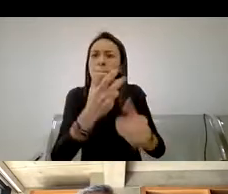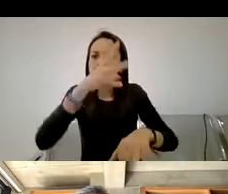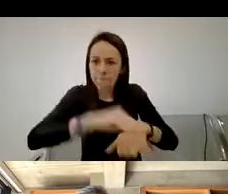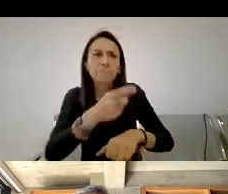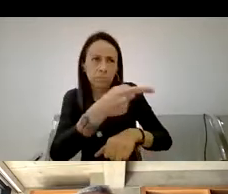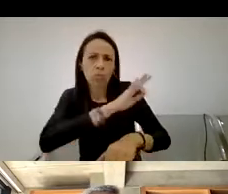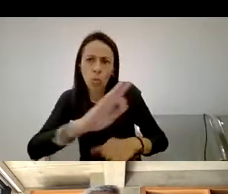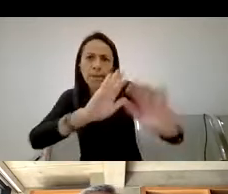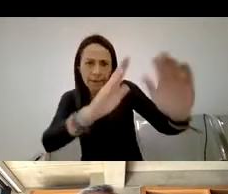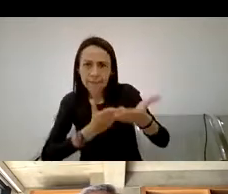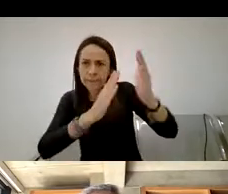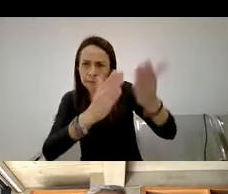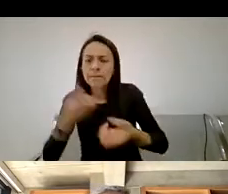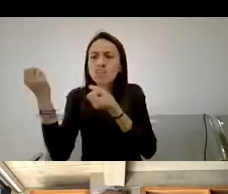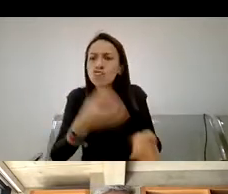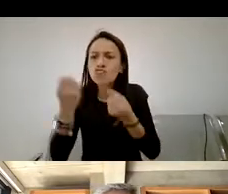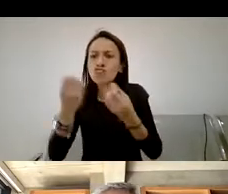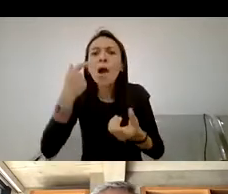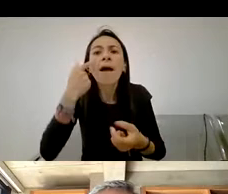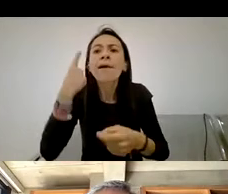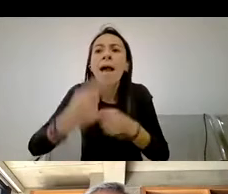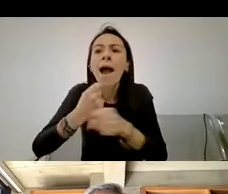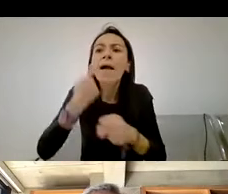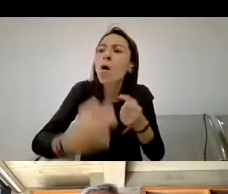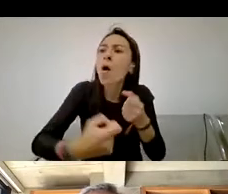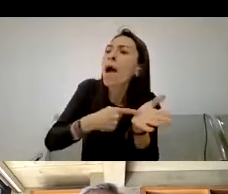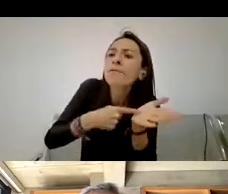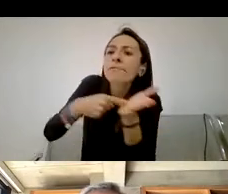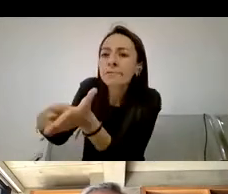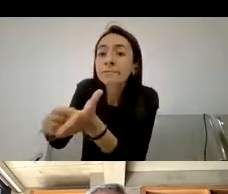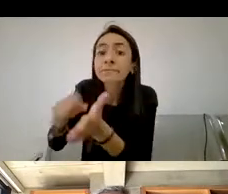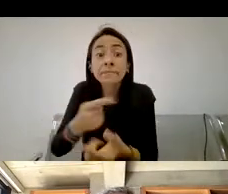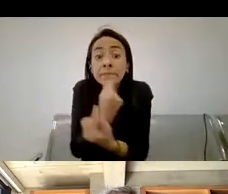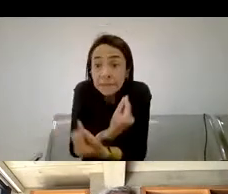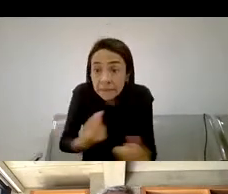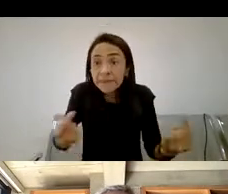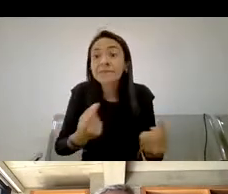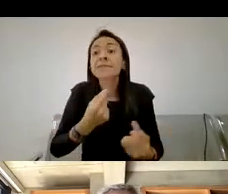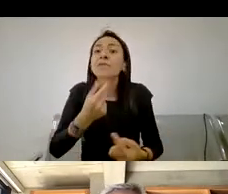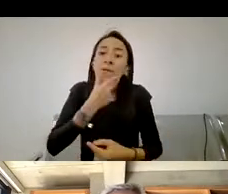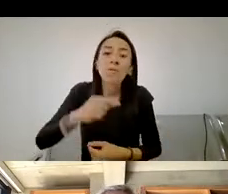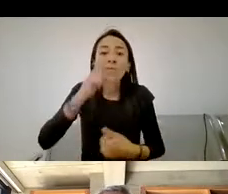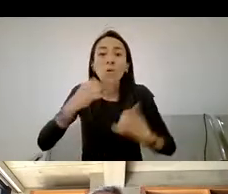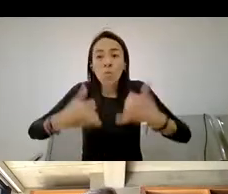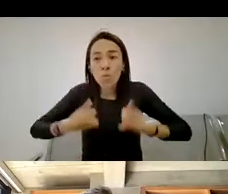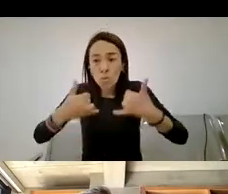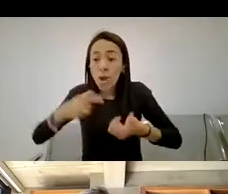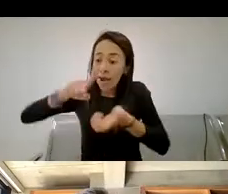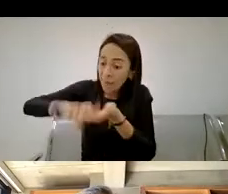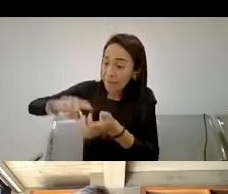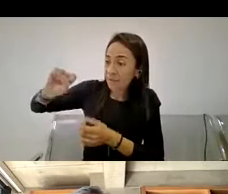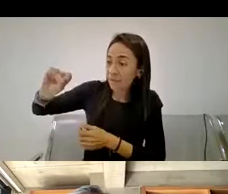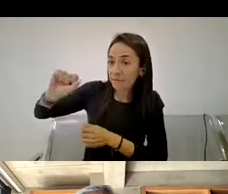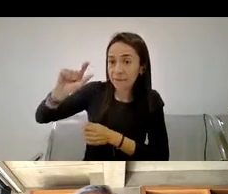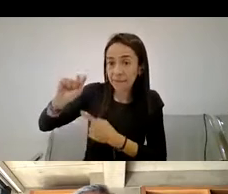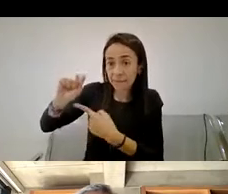estamos hablando de algún porcentaje lejano. Niños, niñas, adolescentes en el SAT se divide en temas de primera infancia y